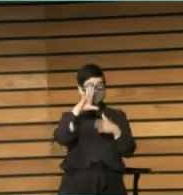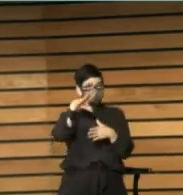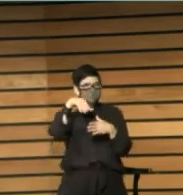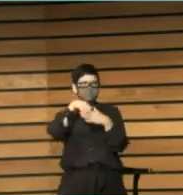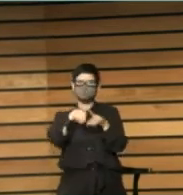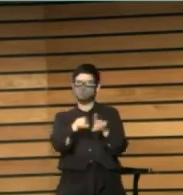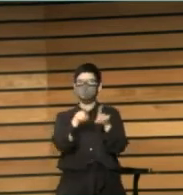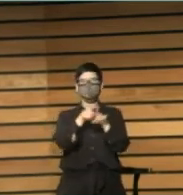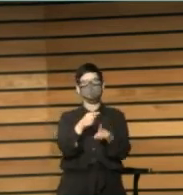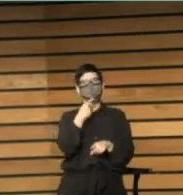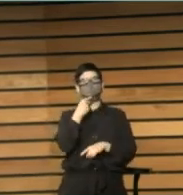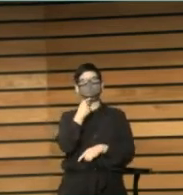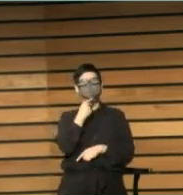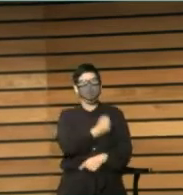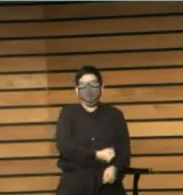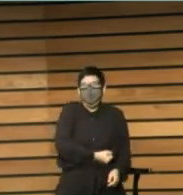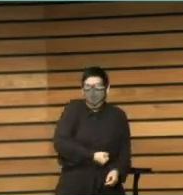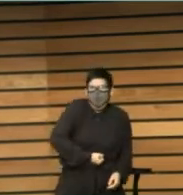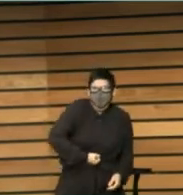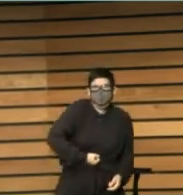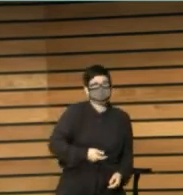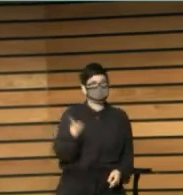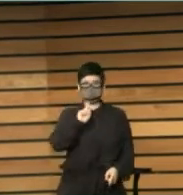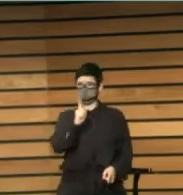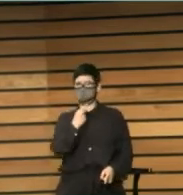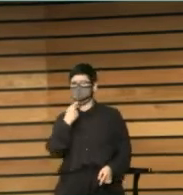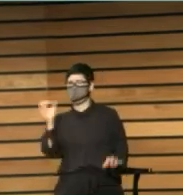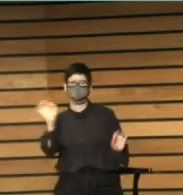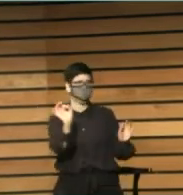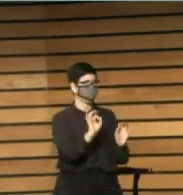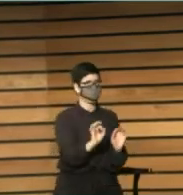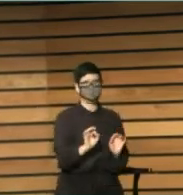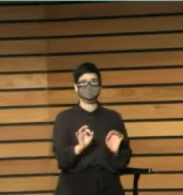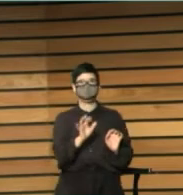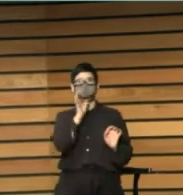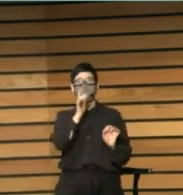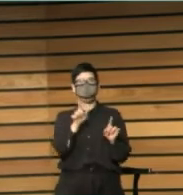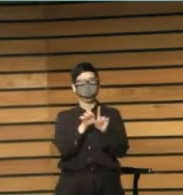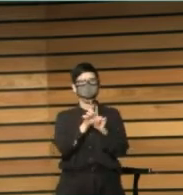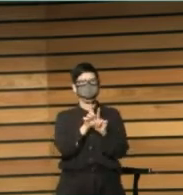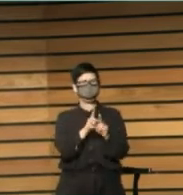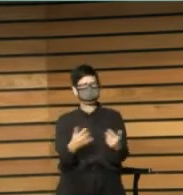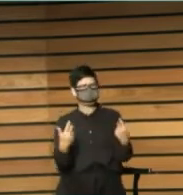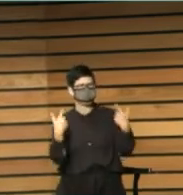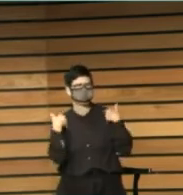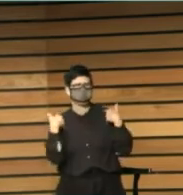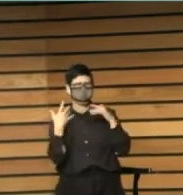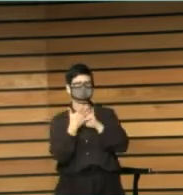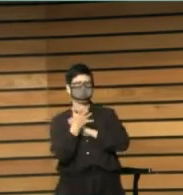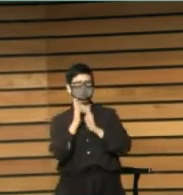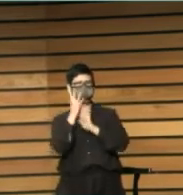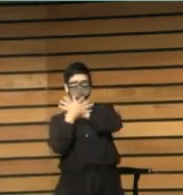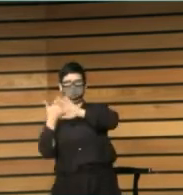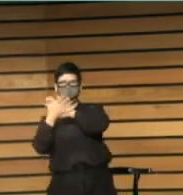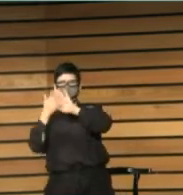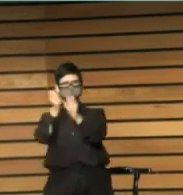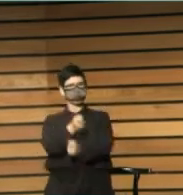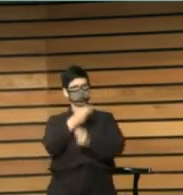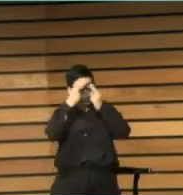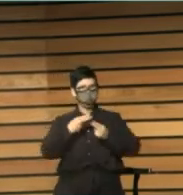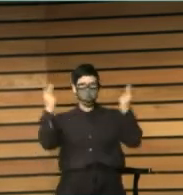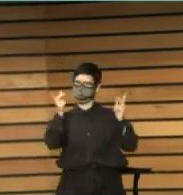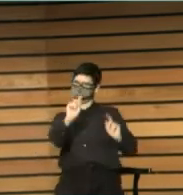hambre y no se decía en ningún sitio, porque de lo que se sufre no se habla, en según qué circunstancias. Y